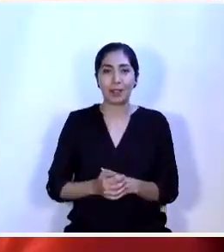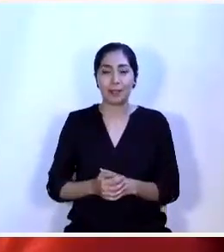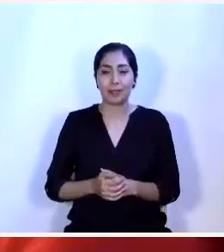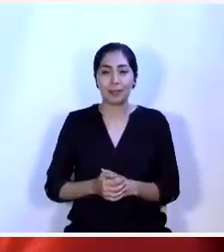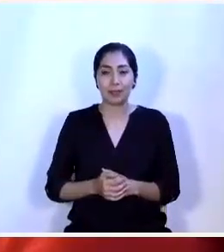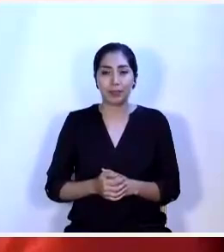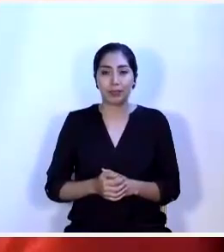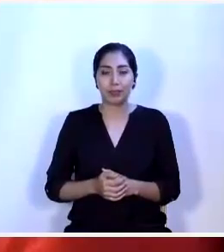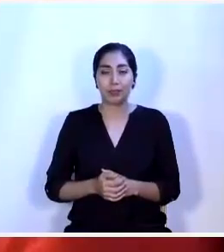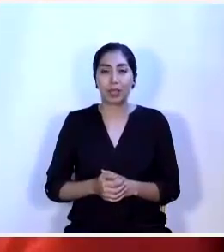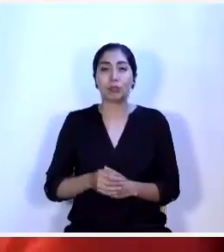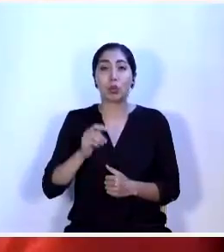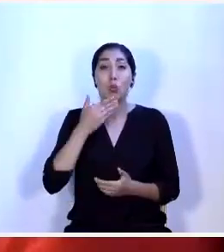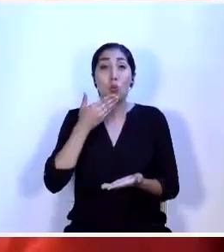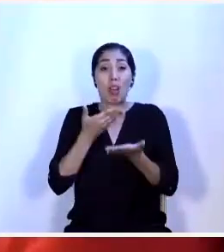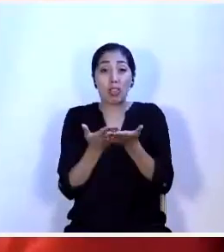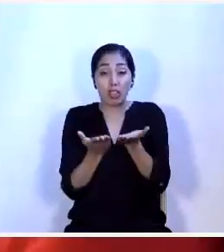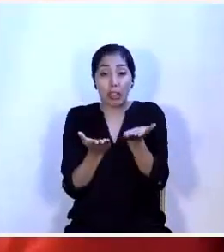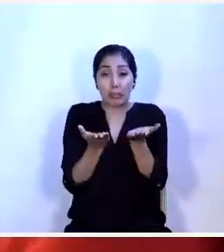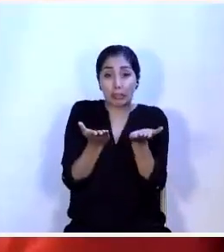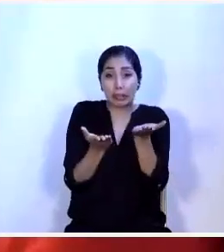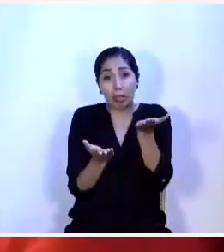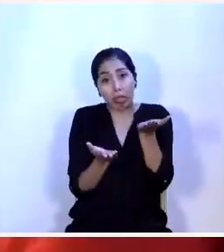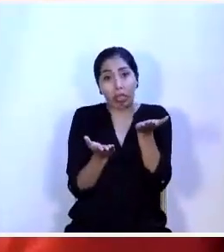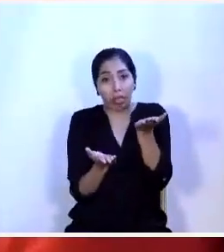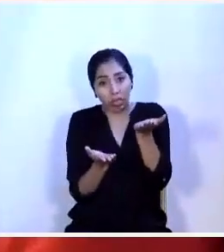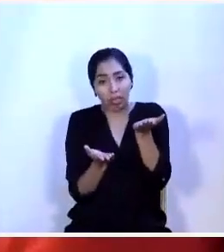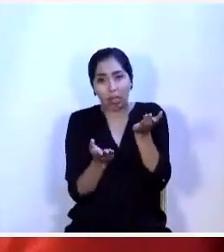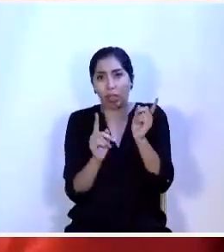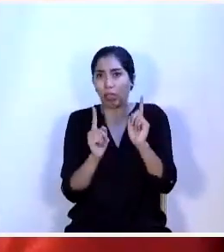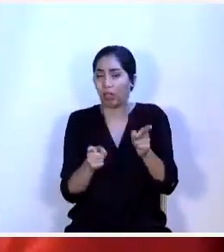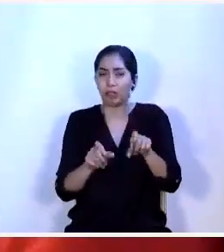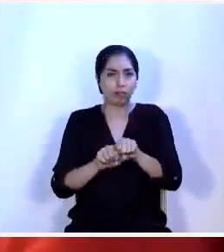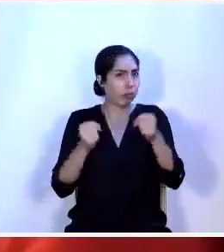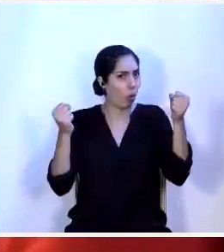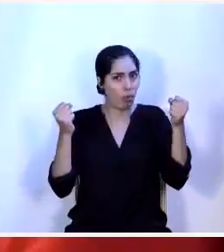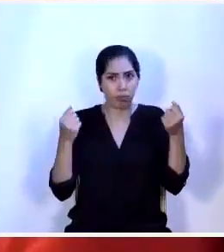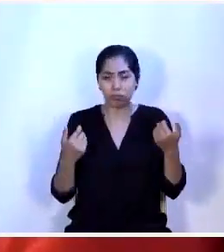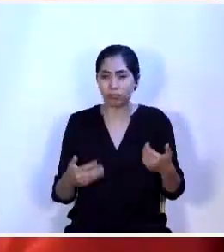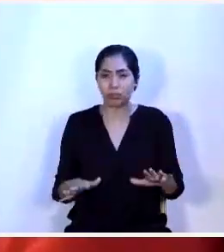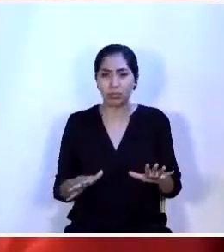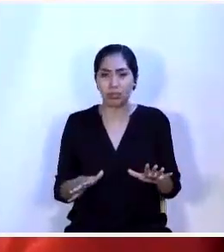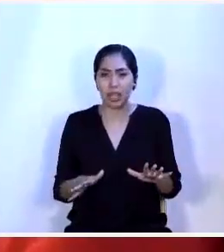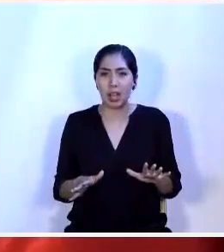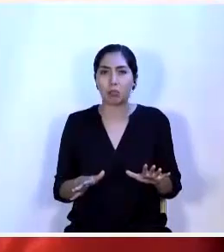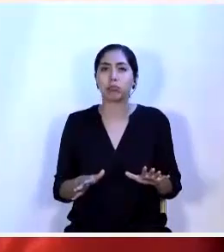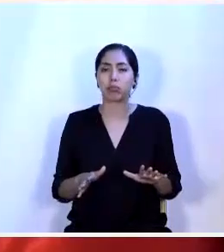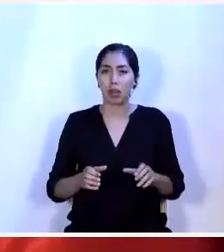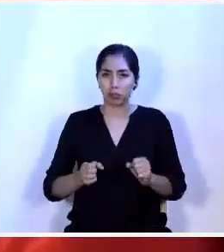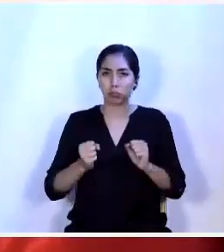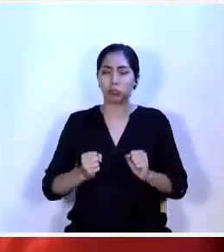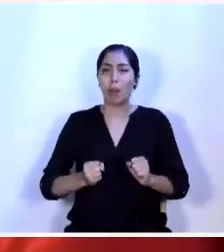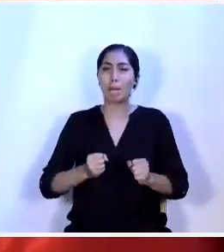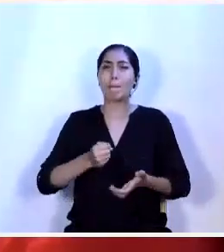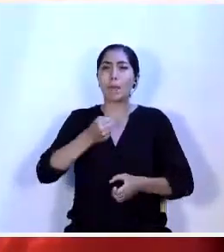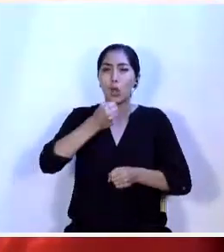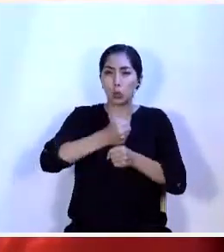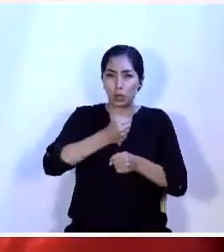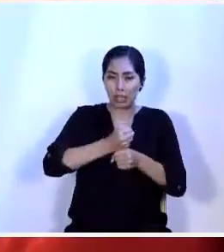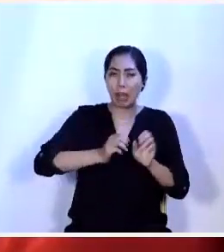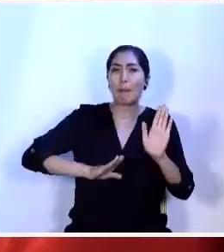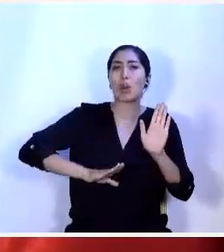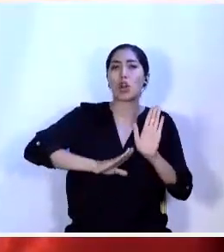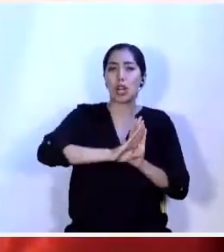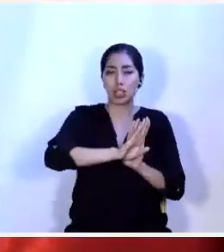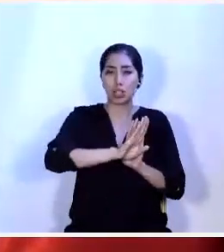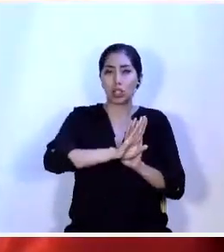que el desequilibrio tendrá que romperse o con una ampliación sustancial de la capacidad productiva y un progreso en